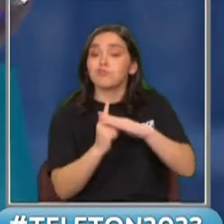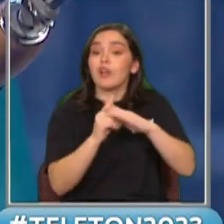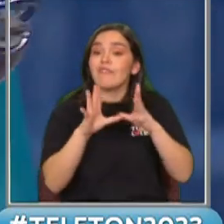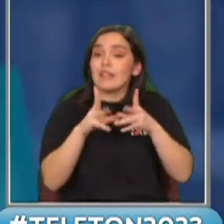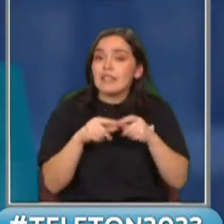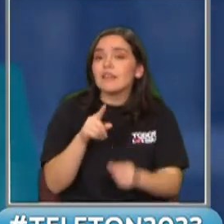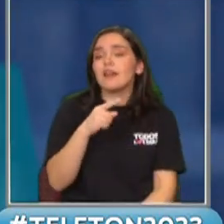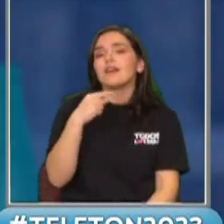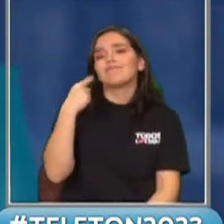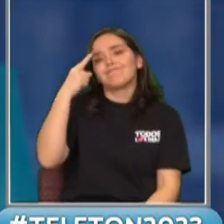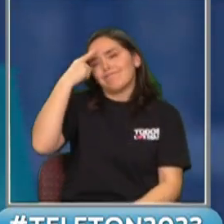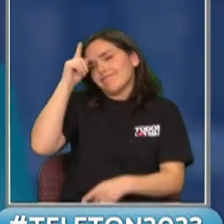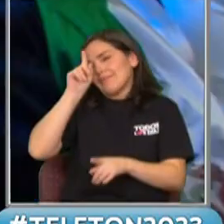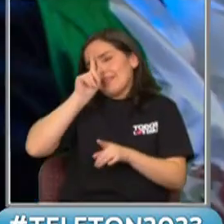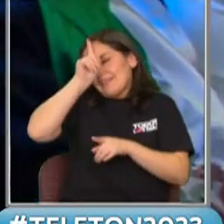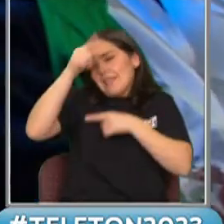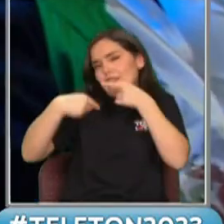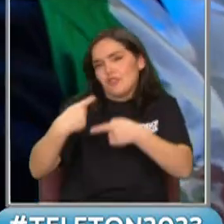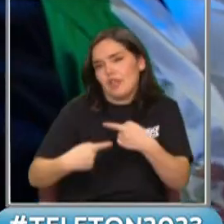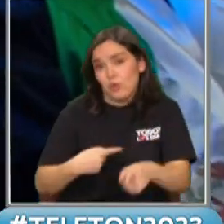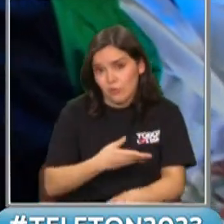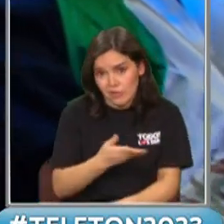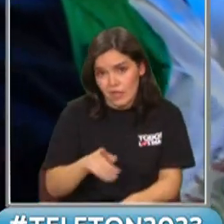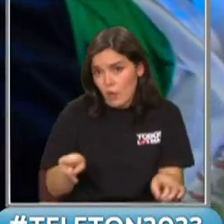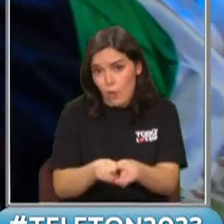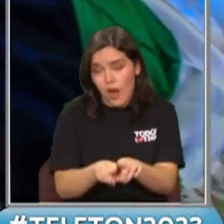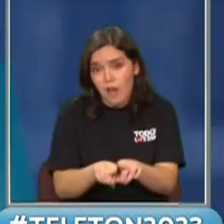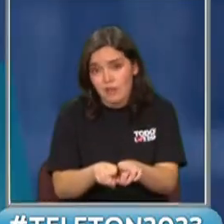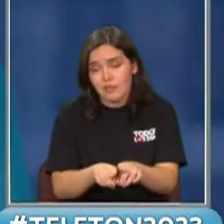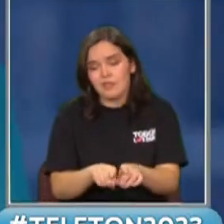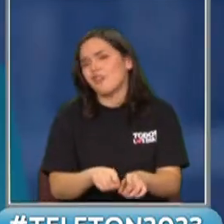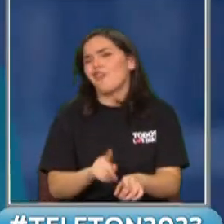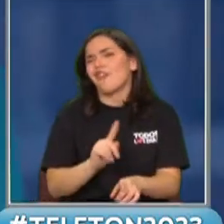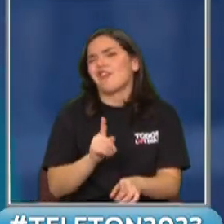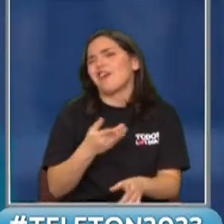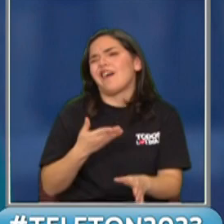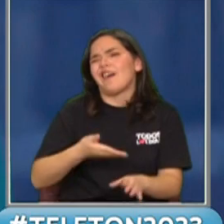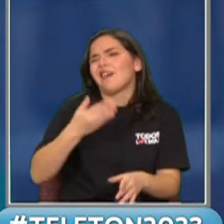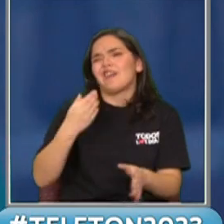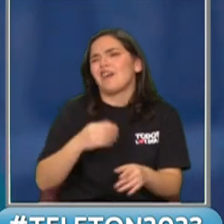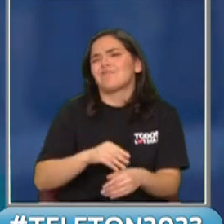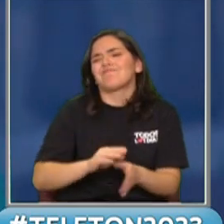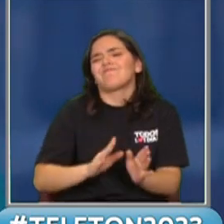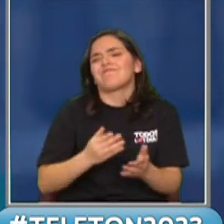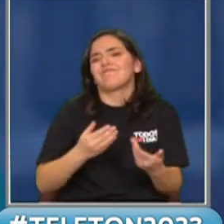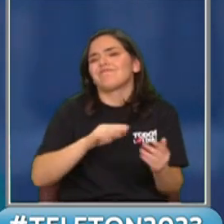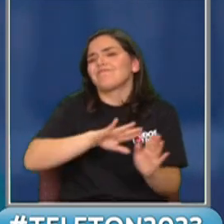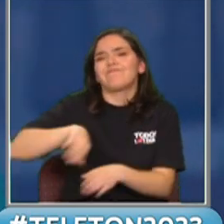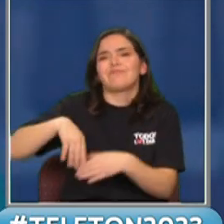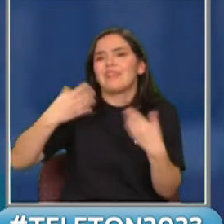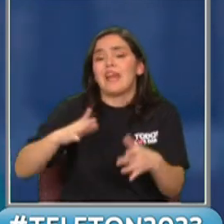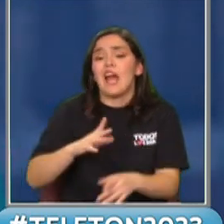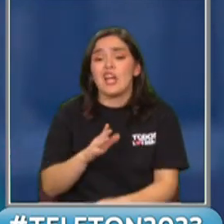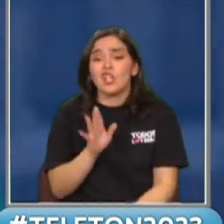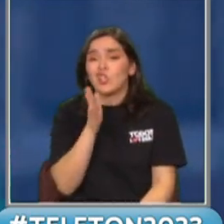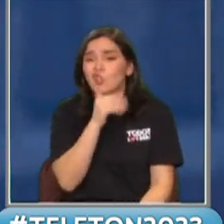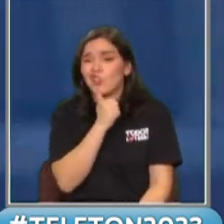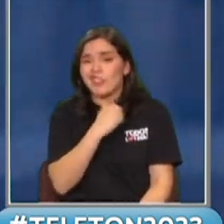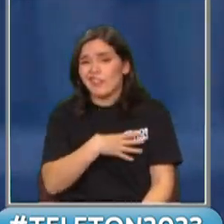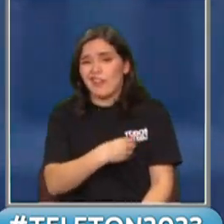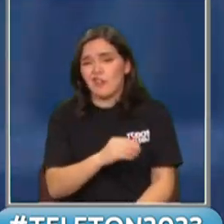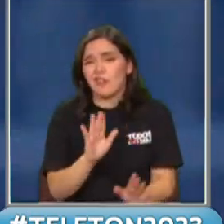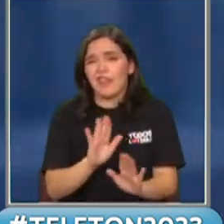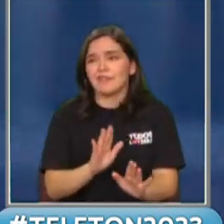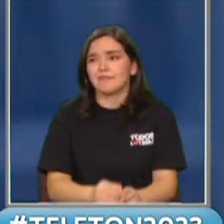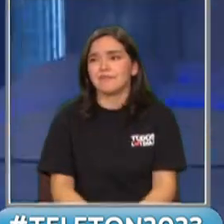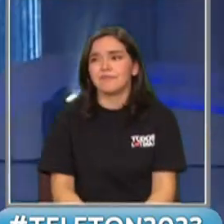familias tradicionales también o no no las tengas ya está pasada DEA esa huevada no tener hijo ya está pasado a moda todo eh